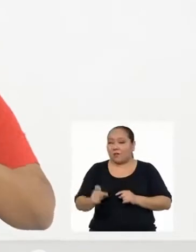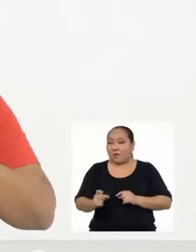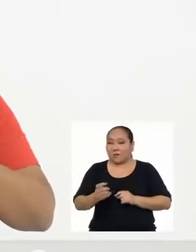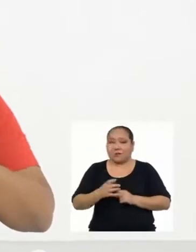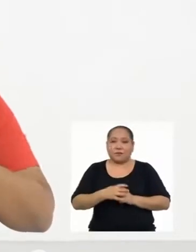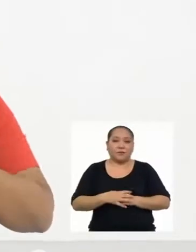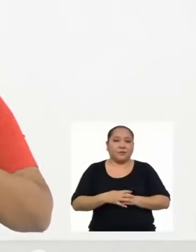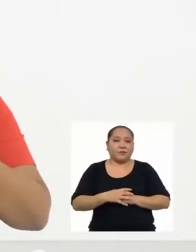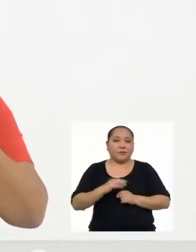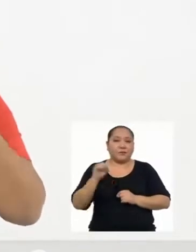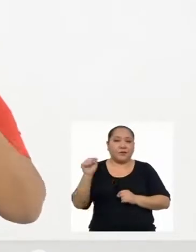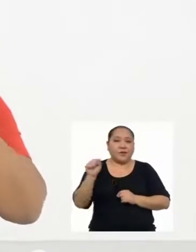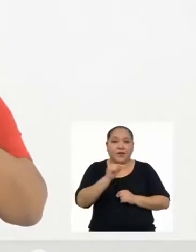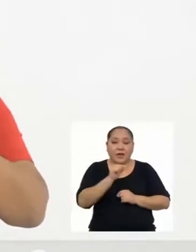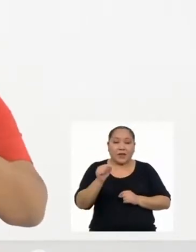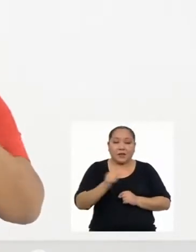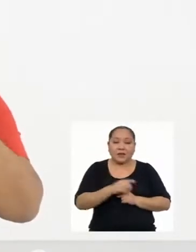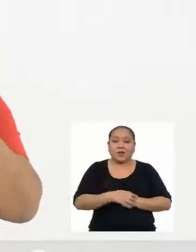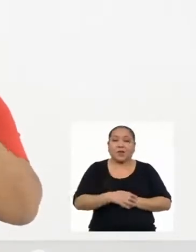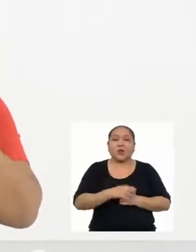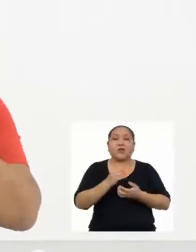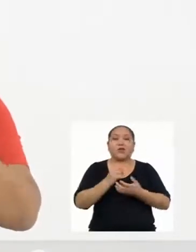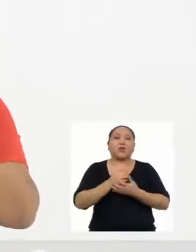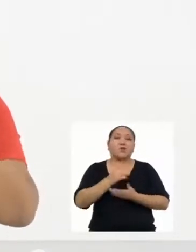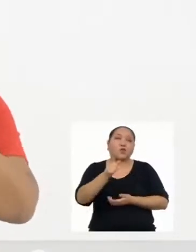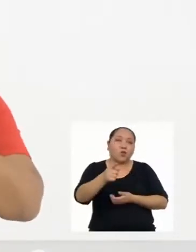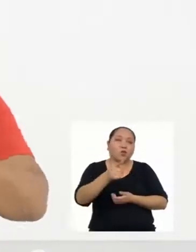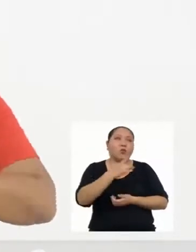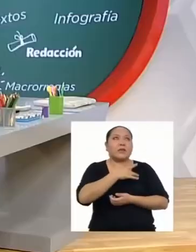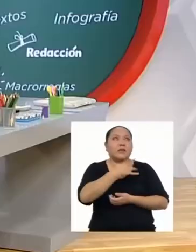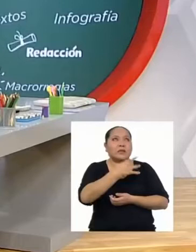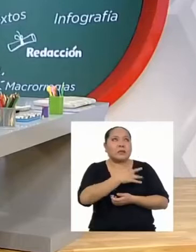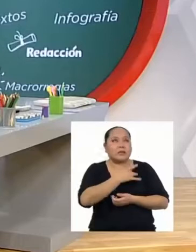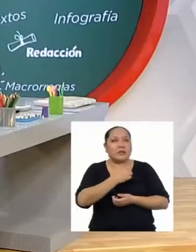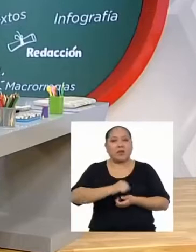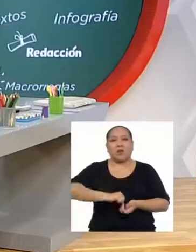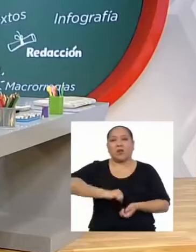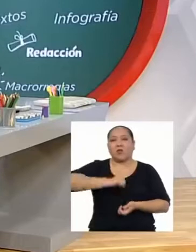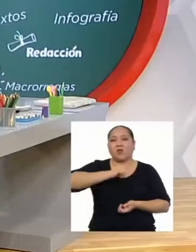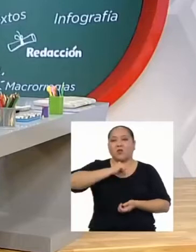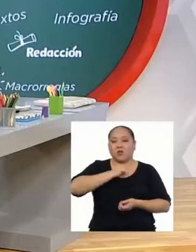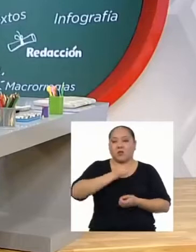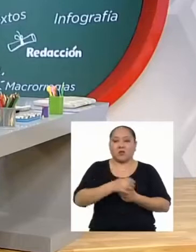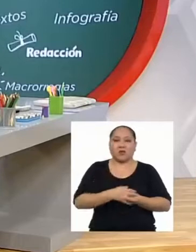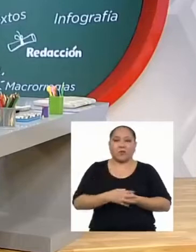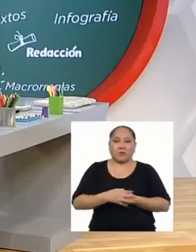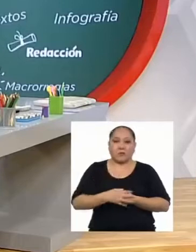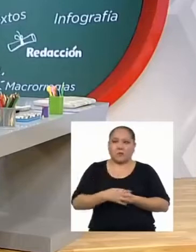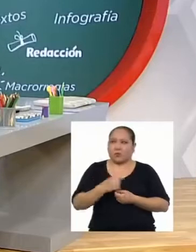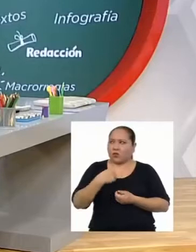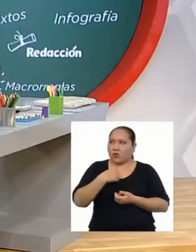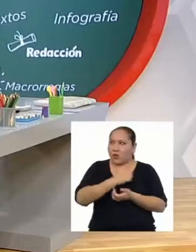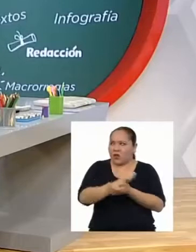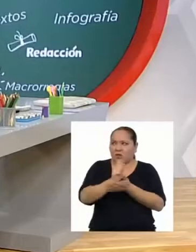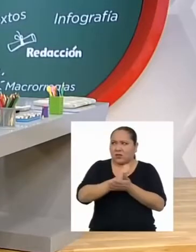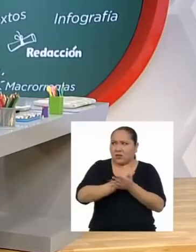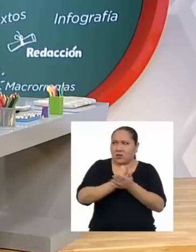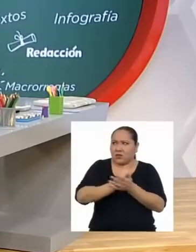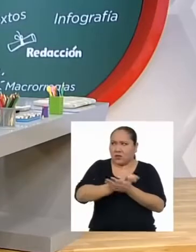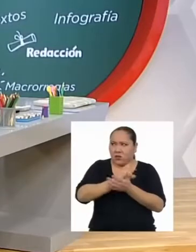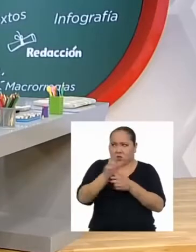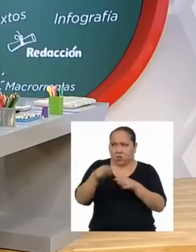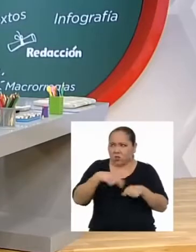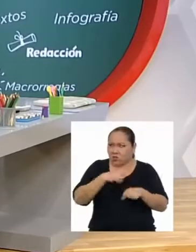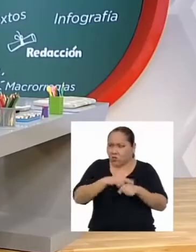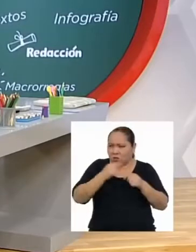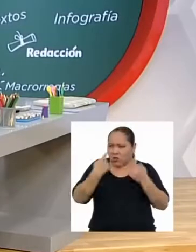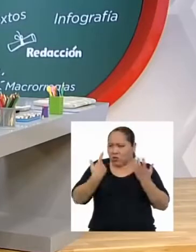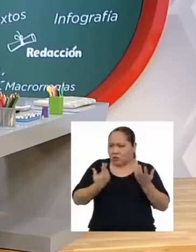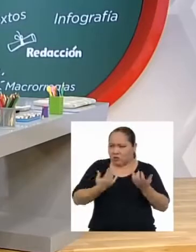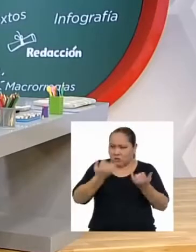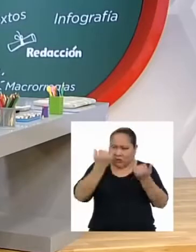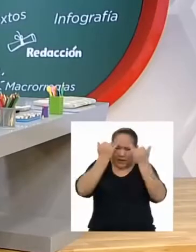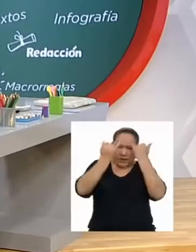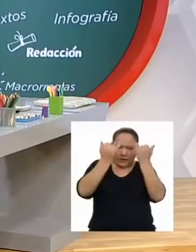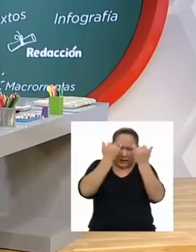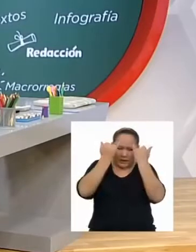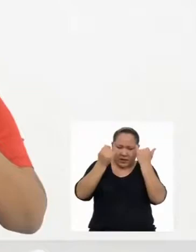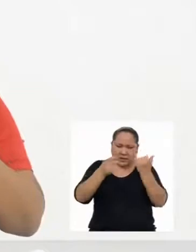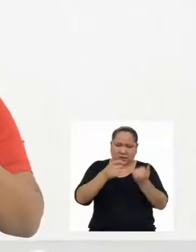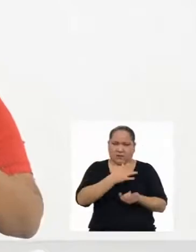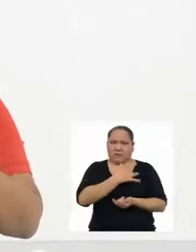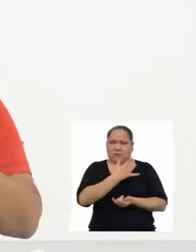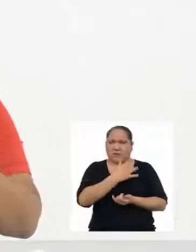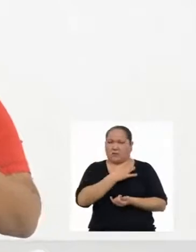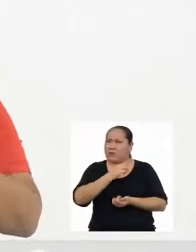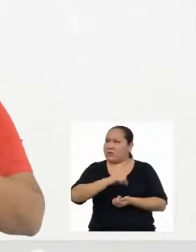y de las cuales te sientas orgulloso. ¿Escribo nomás lo primero que me venga a mi mente sobre las cualidades que me